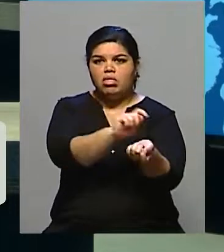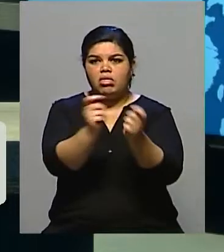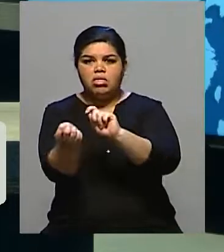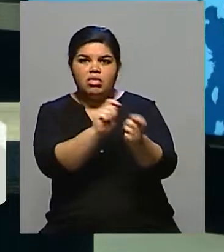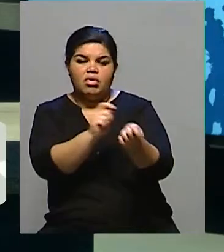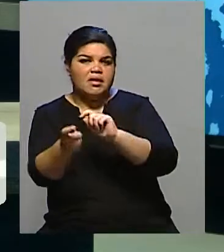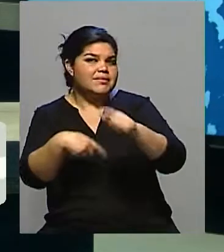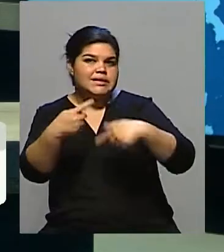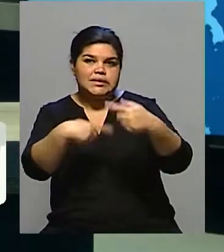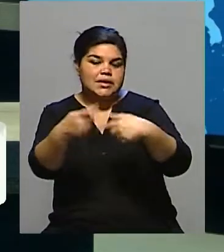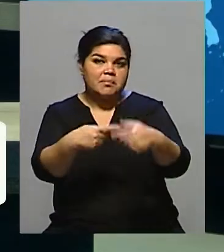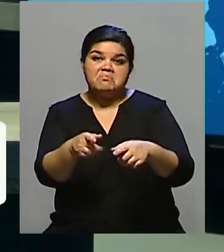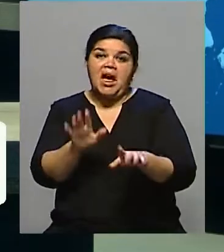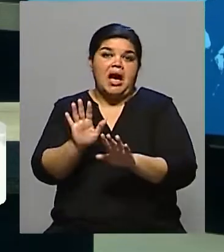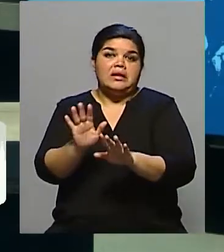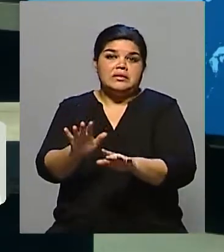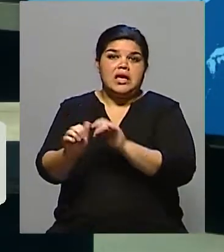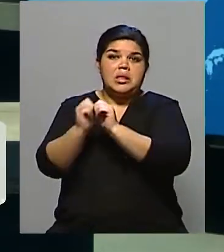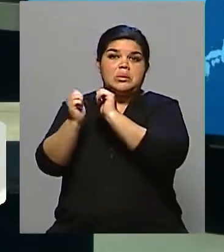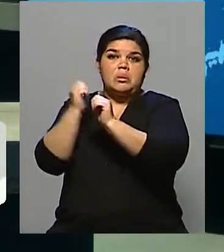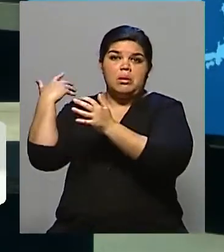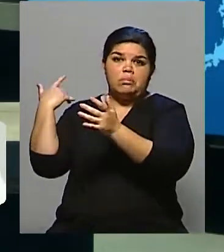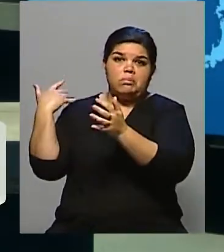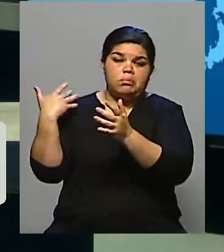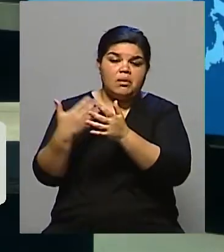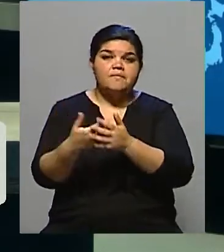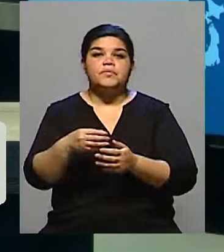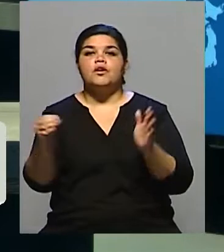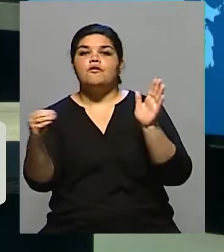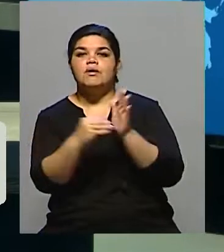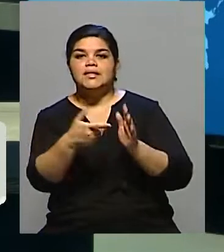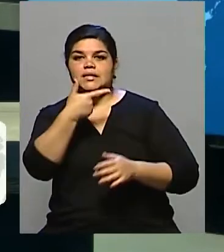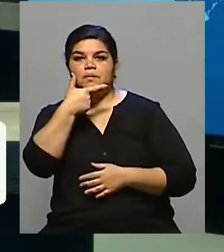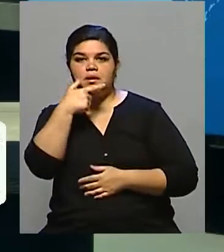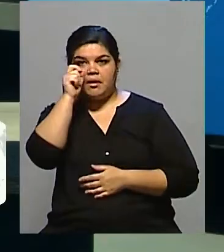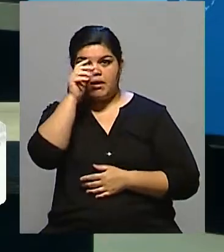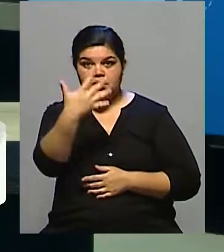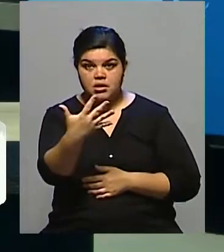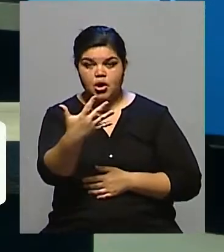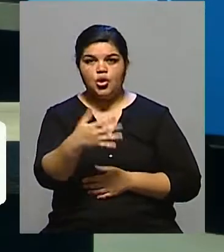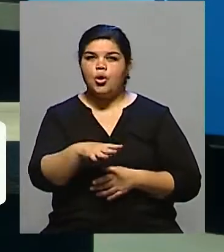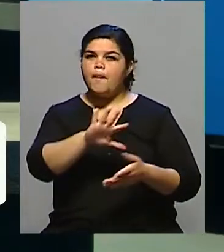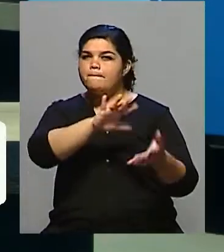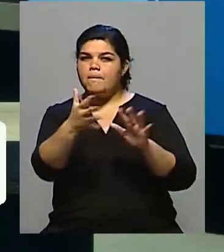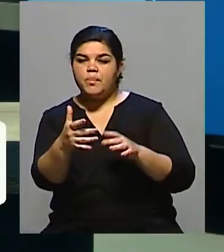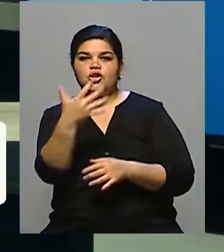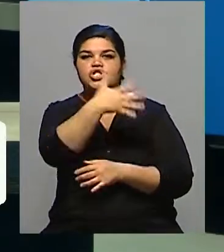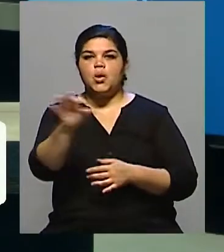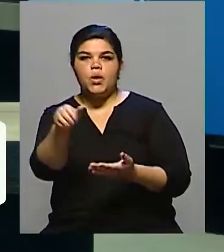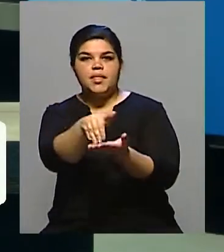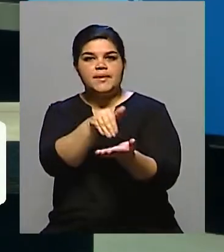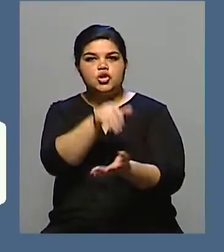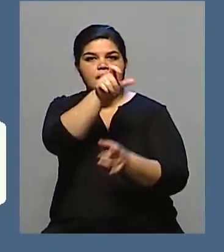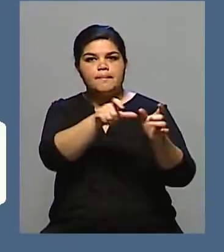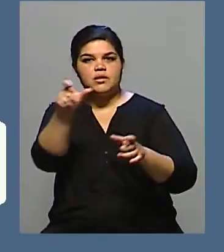se ha dado en la historia de Italia. El 25 de septiembre, unos 50 millones de ciudadanos italianos